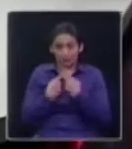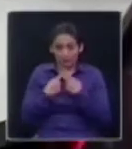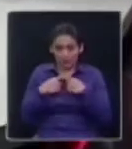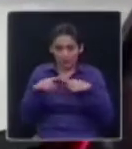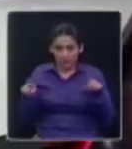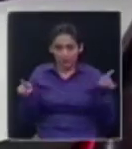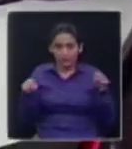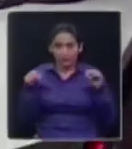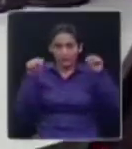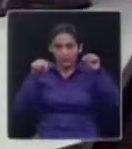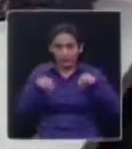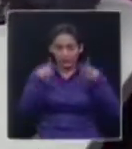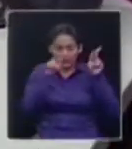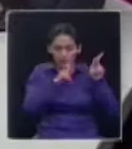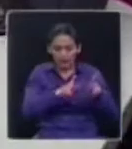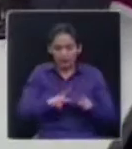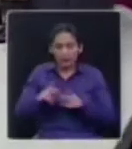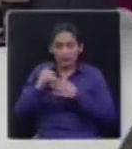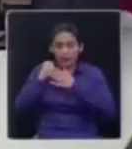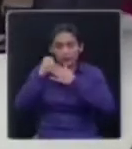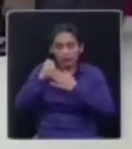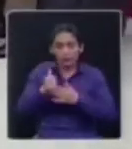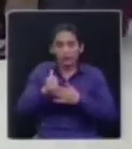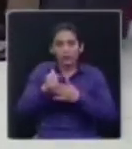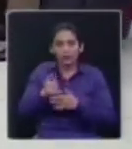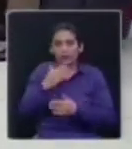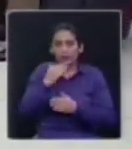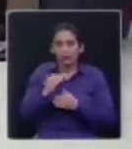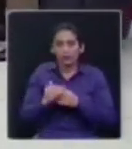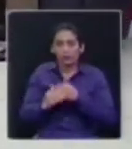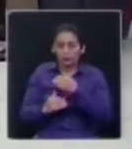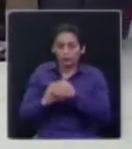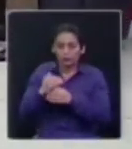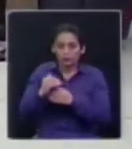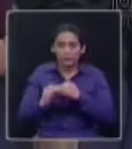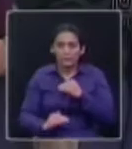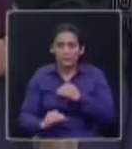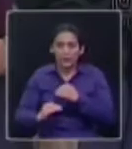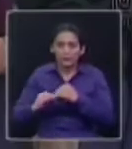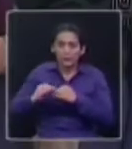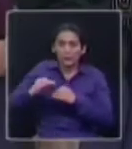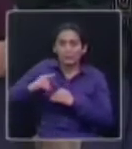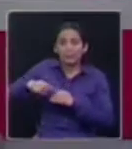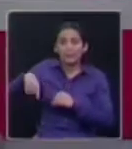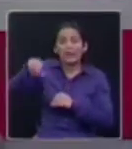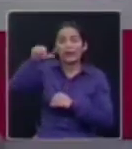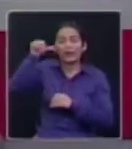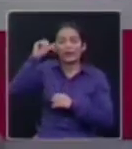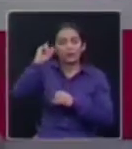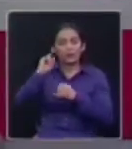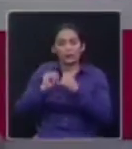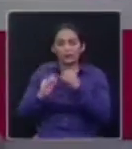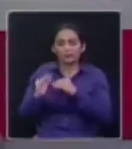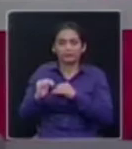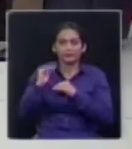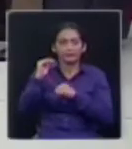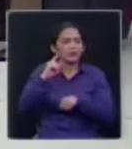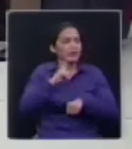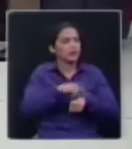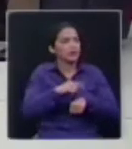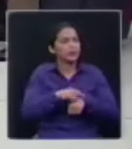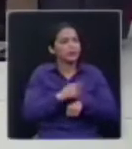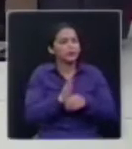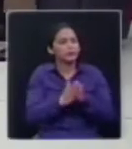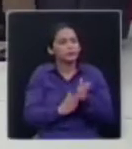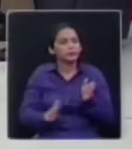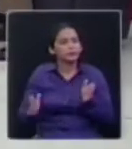competencia. Es un plan de carrera que empieza con un nivel inferior, que es el nivel D, hasta llegar al nivel A. ¿Y cuánto tiempo podría tomarse esto? Pues